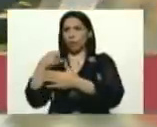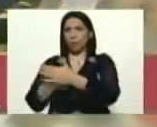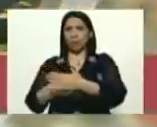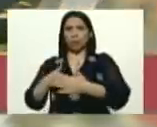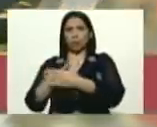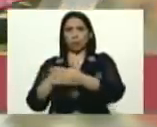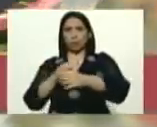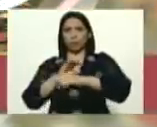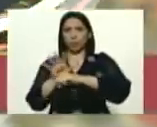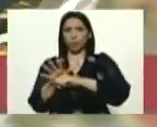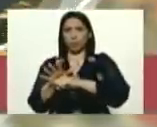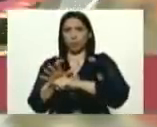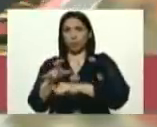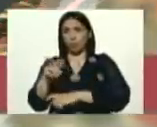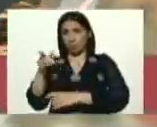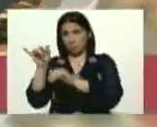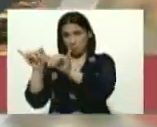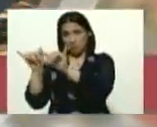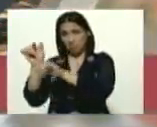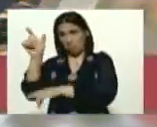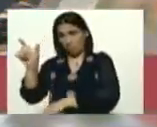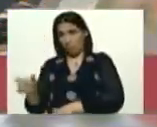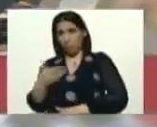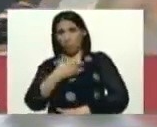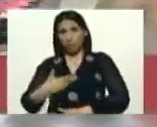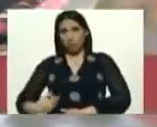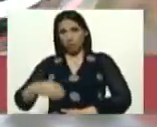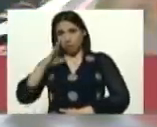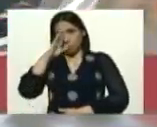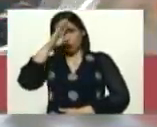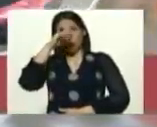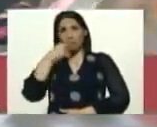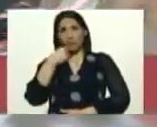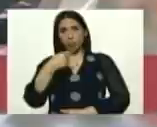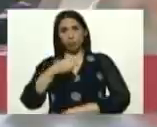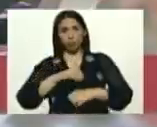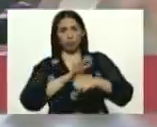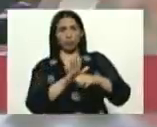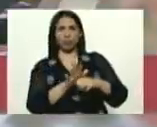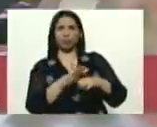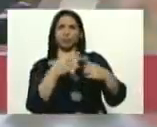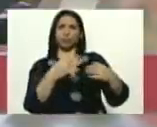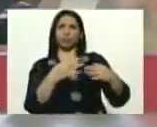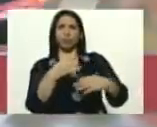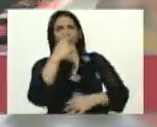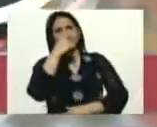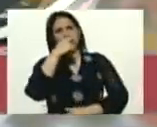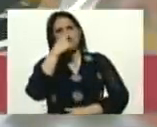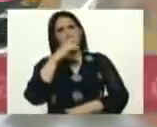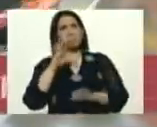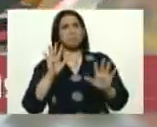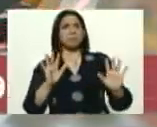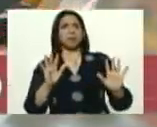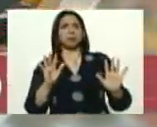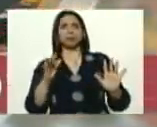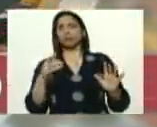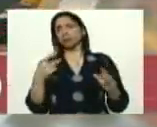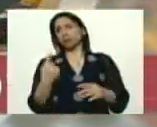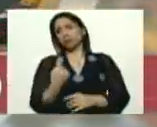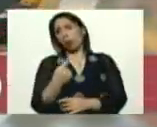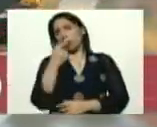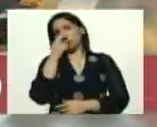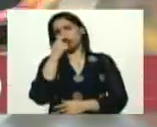coronavirus. Él ha dicho públicamente que el coronavirus es una gripeciña, es un